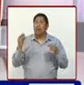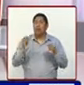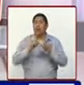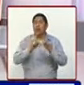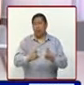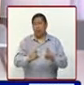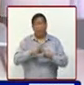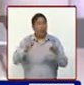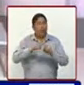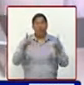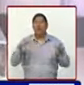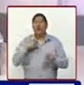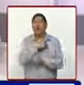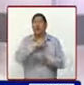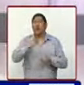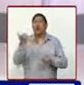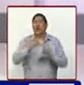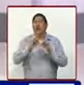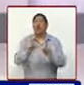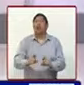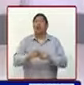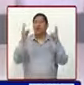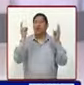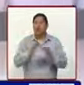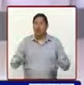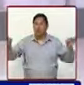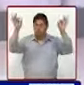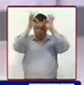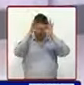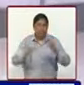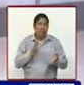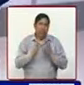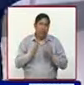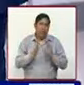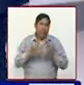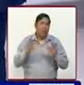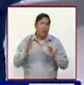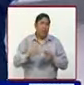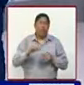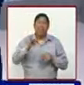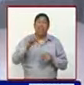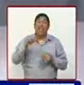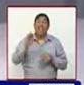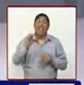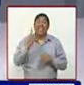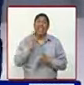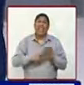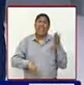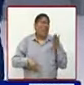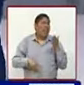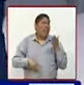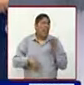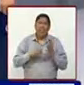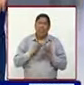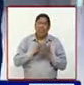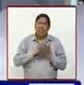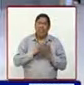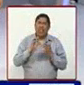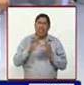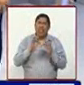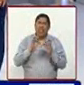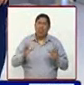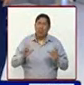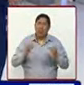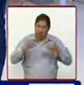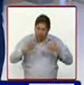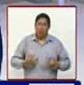consultas requeridas. Pero también tenemos otra pregunta muy importante que también ha estado llegando al INE. ¿Qué tipos de censo existen? El censo de